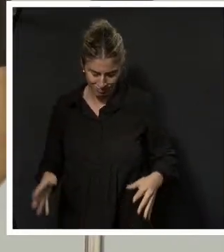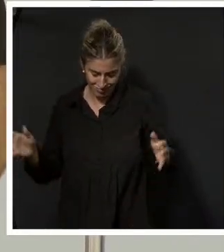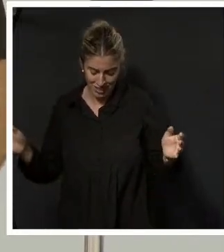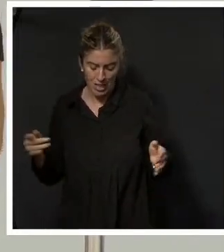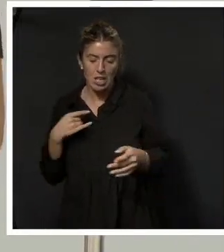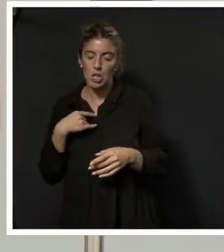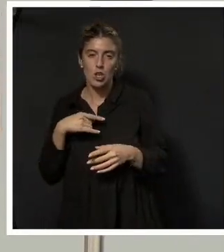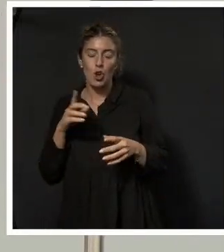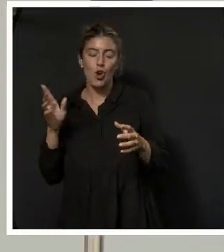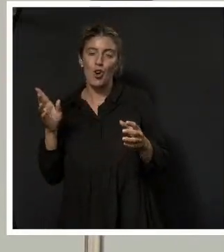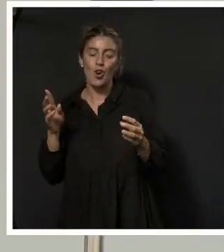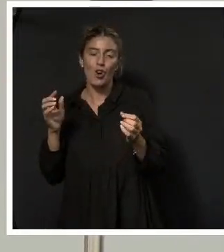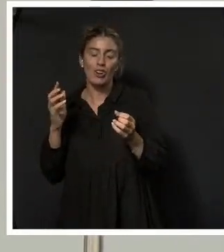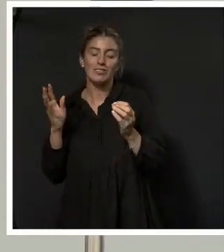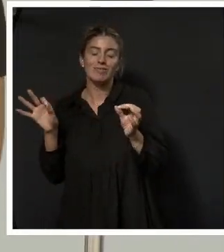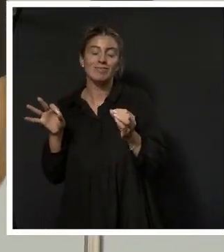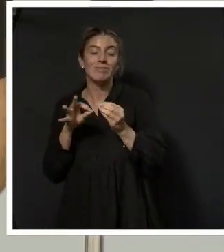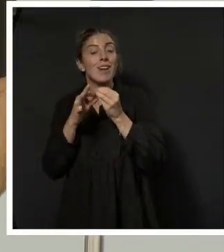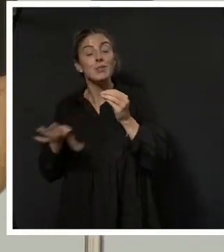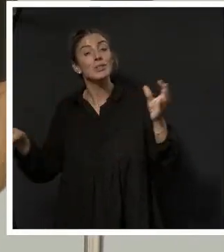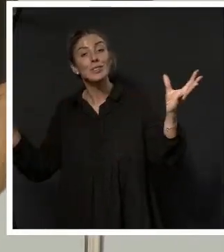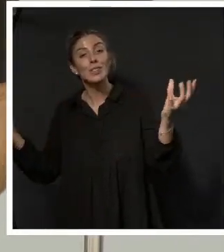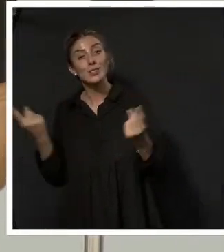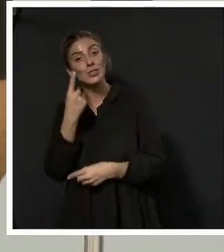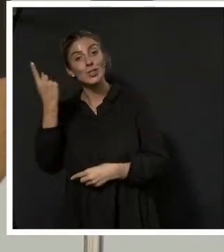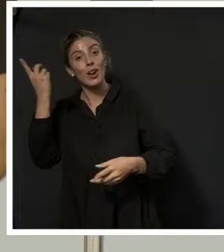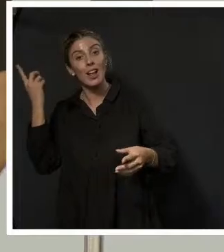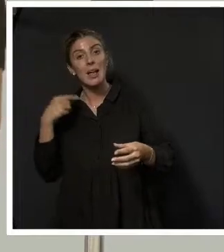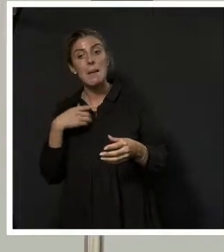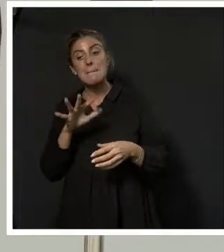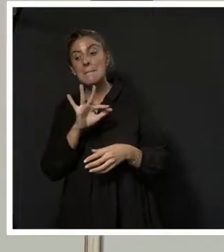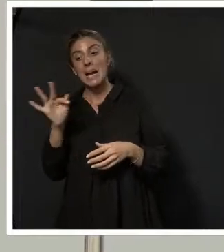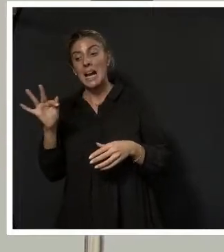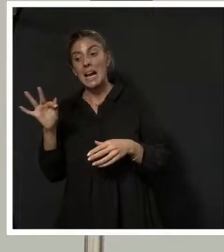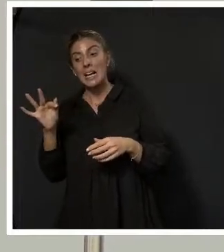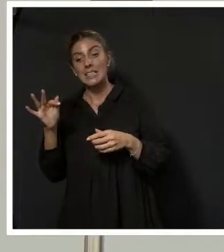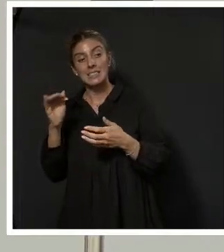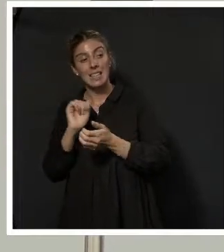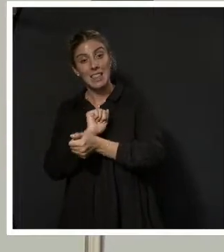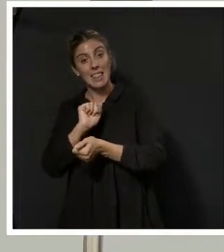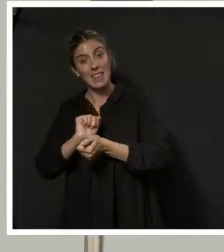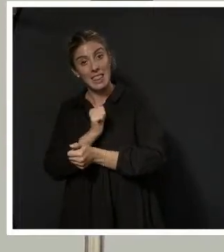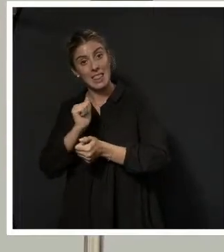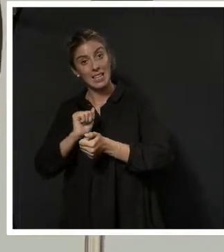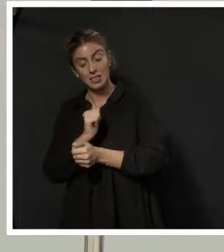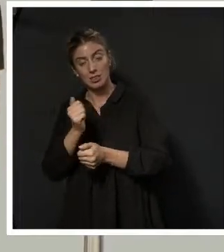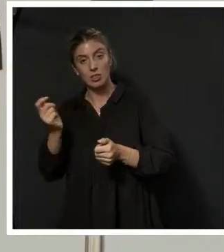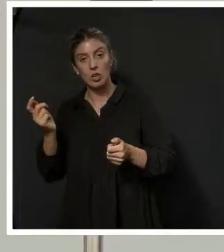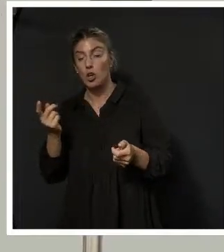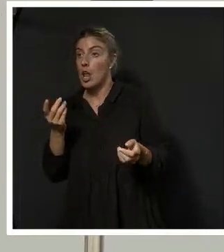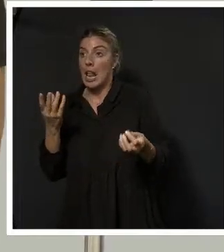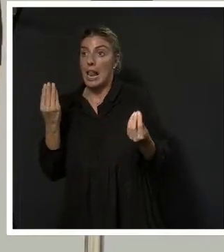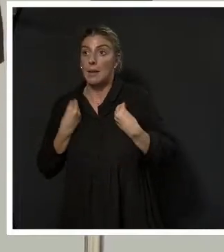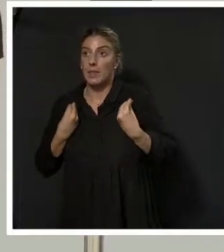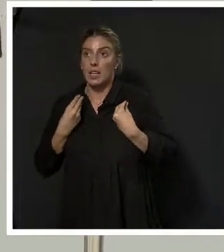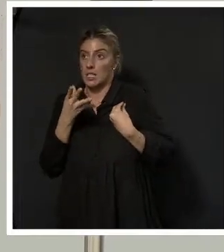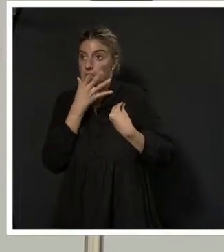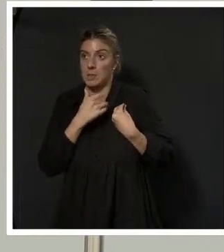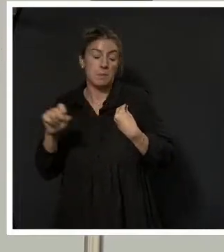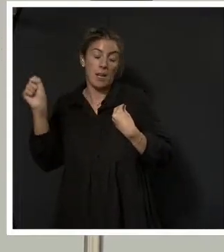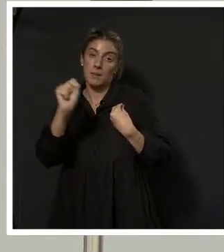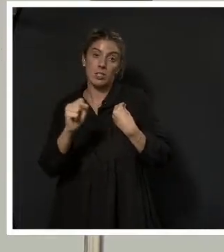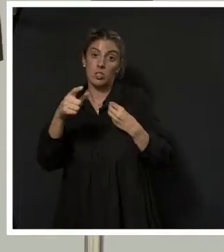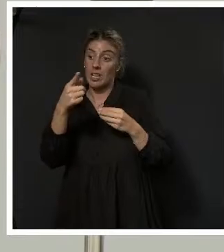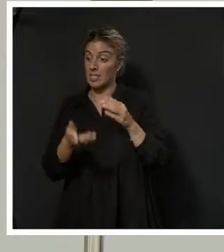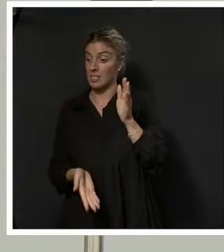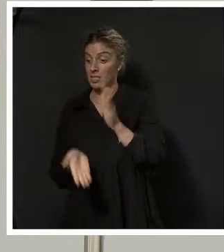fastidiadamente sola no y con unos cantos créditos pues como ha habido así de bonita pues a semana